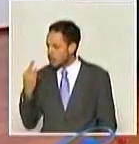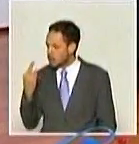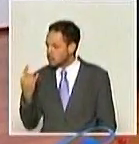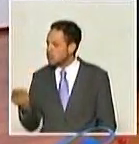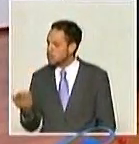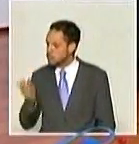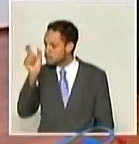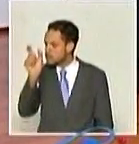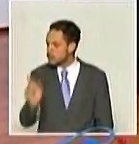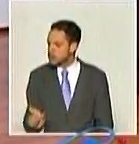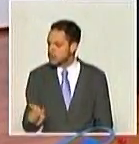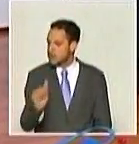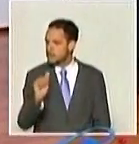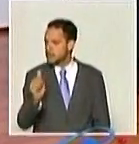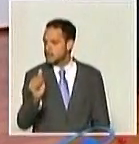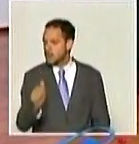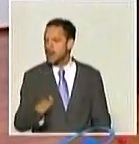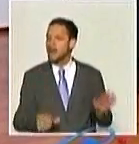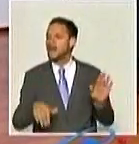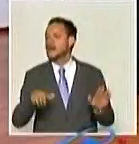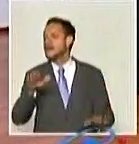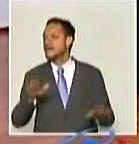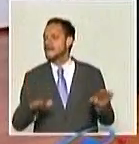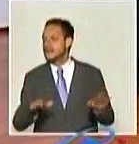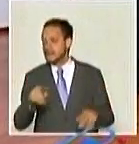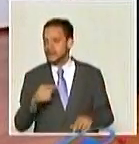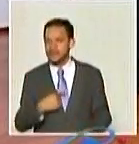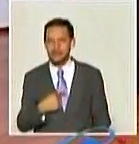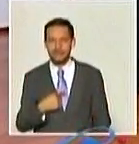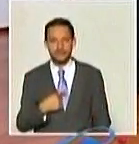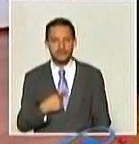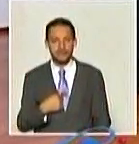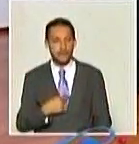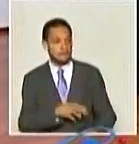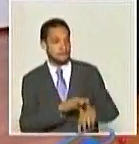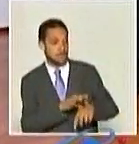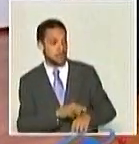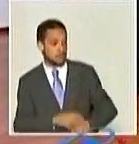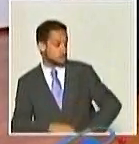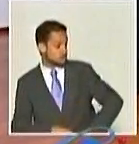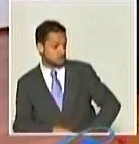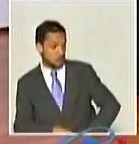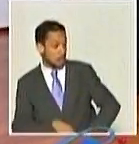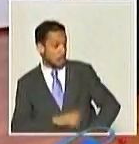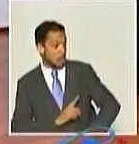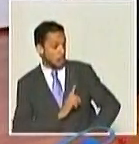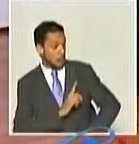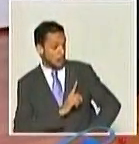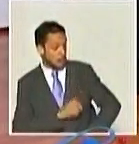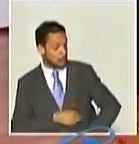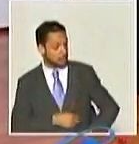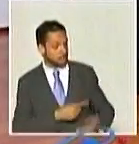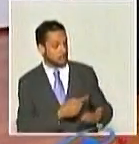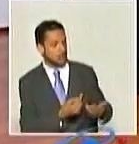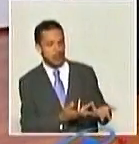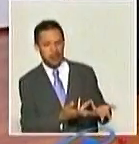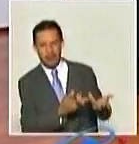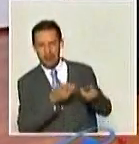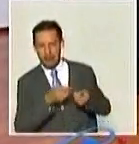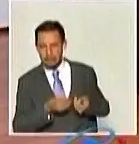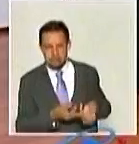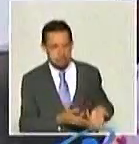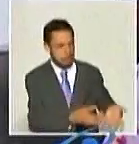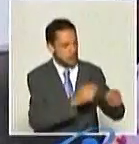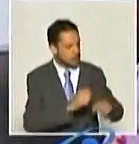paciente en muchas ocasiones reniega del médico o de su terapéutica porque